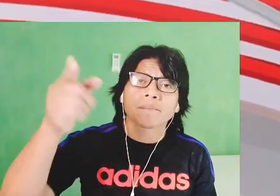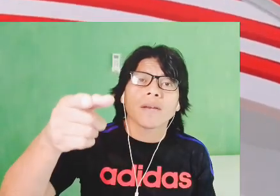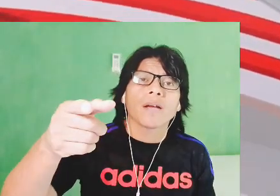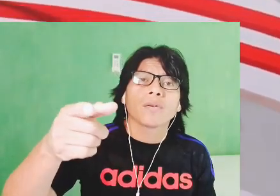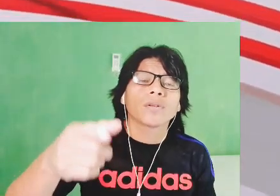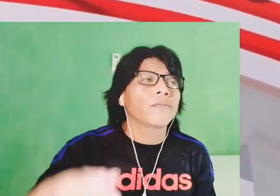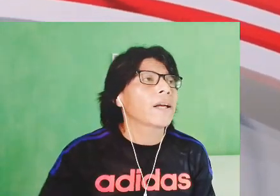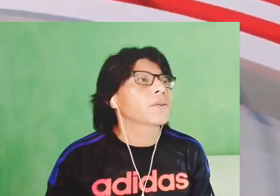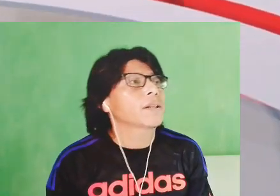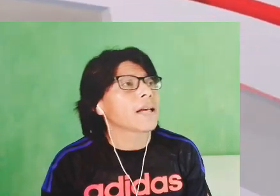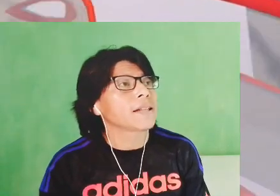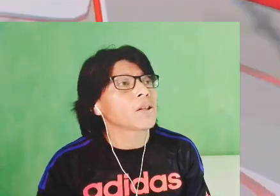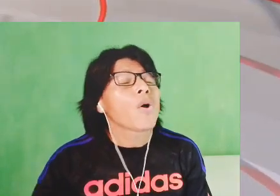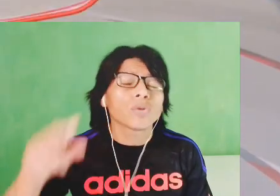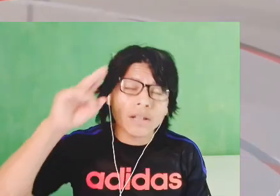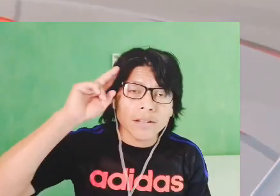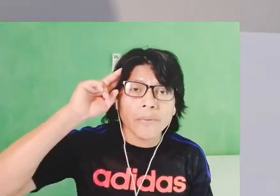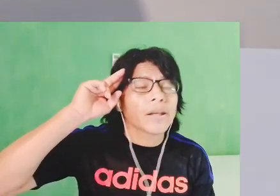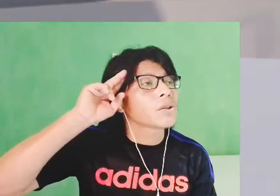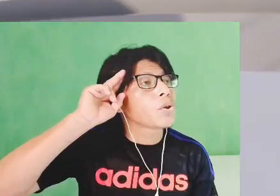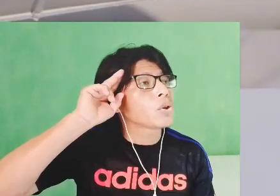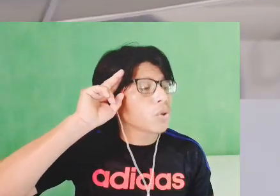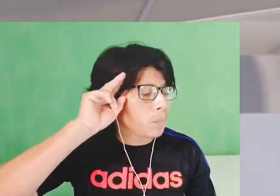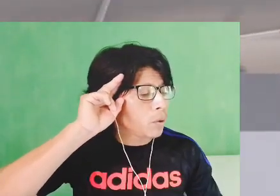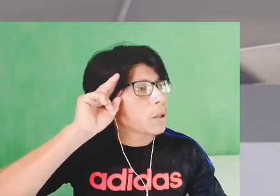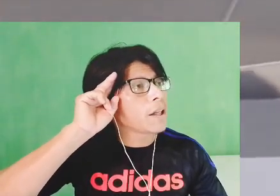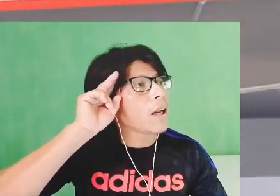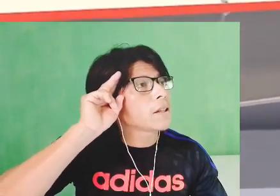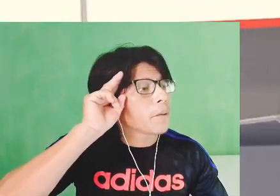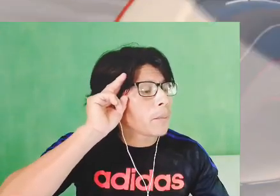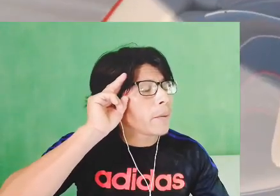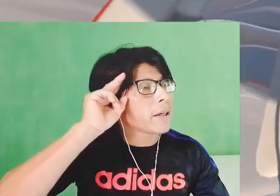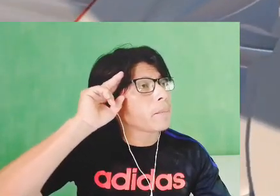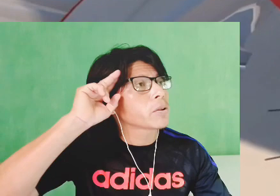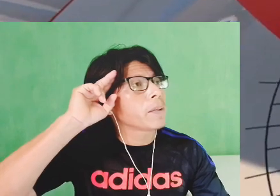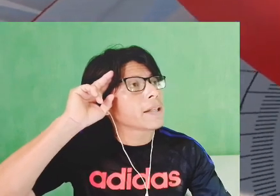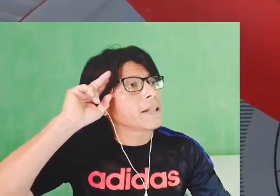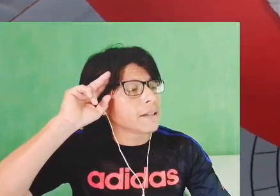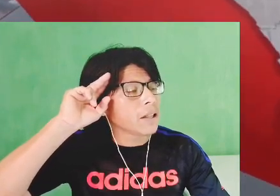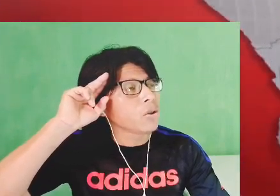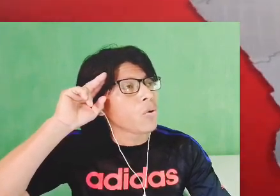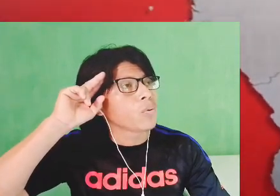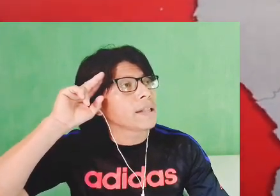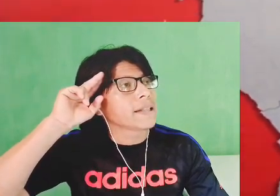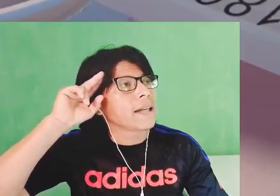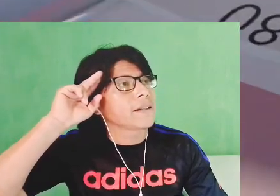de notificaciones. Así es. Ustedes ya saben quién soy. Yo soy Opinión General. Espero me vean en la próxima. Que